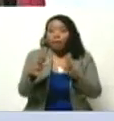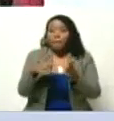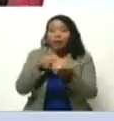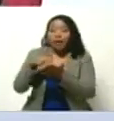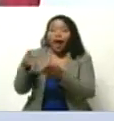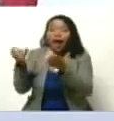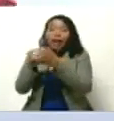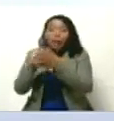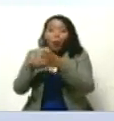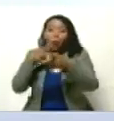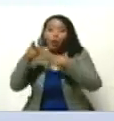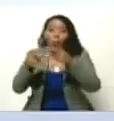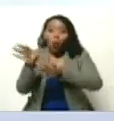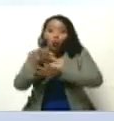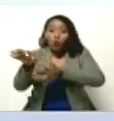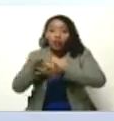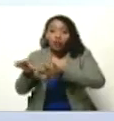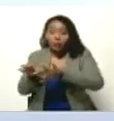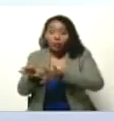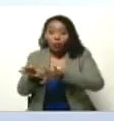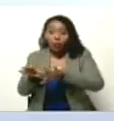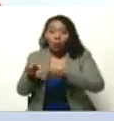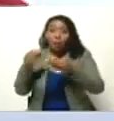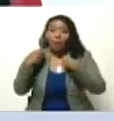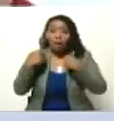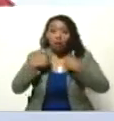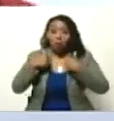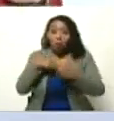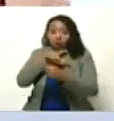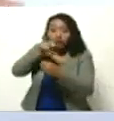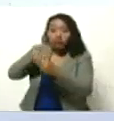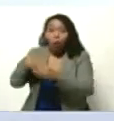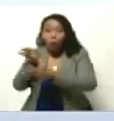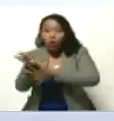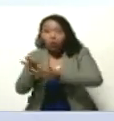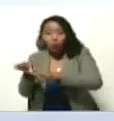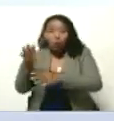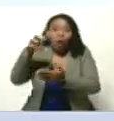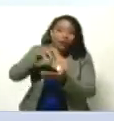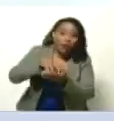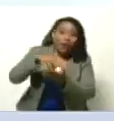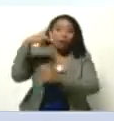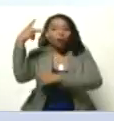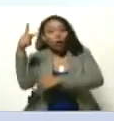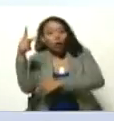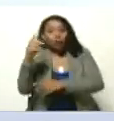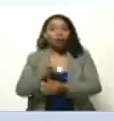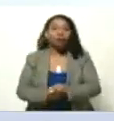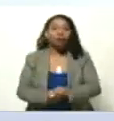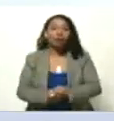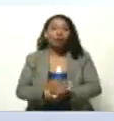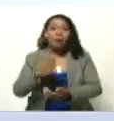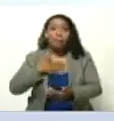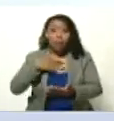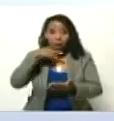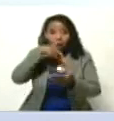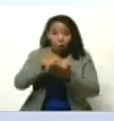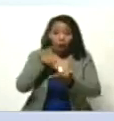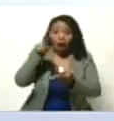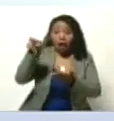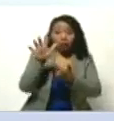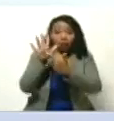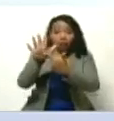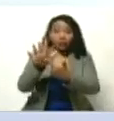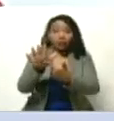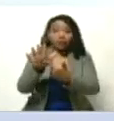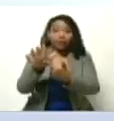parte del equipo político municipal, para ser parte del equipo municipal o estatal o parroquial. Y mi nombre va ahí.